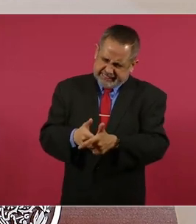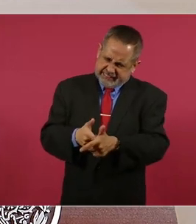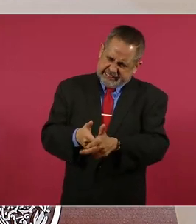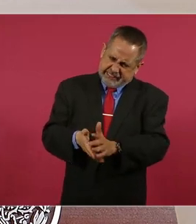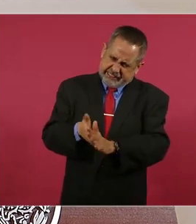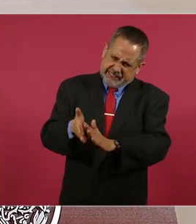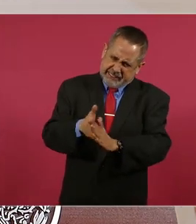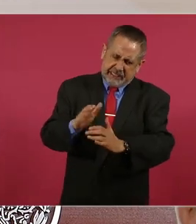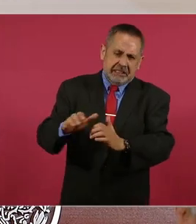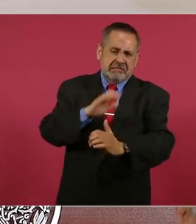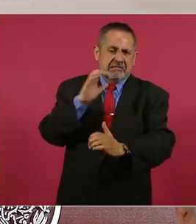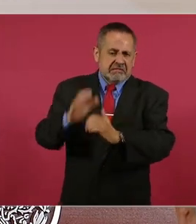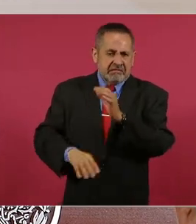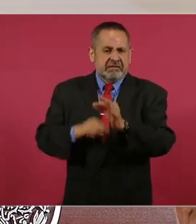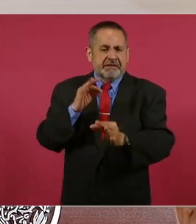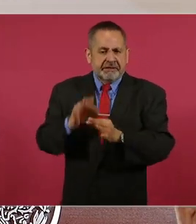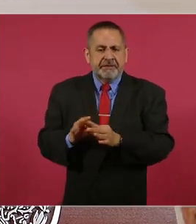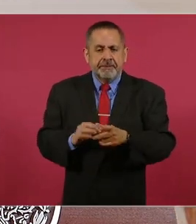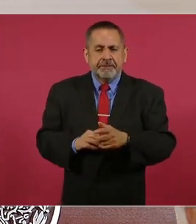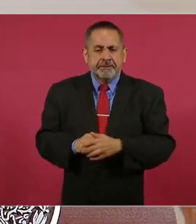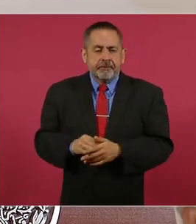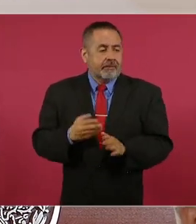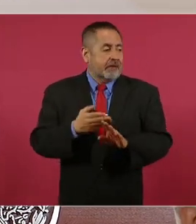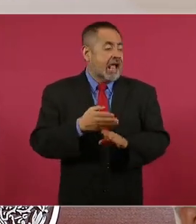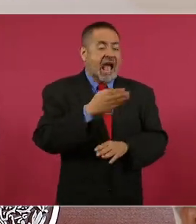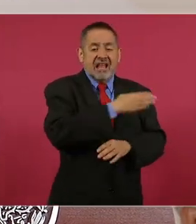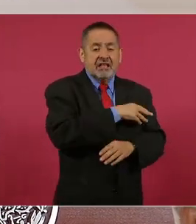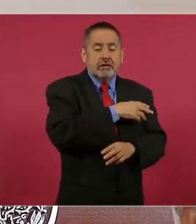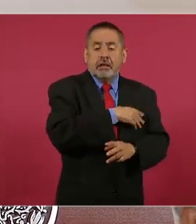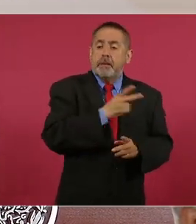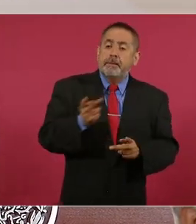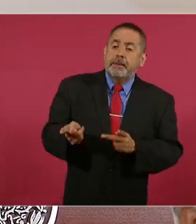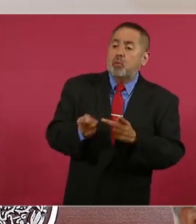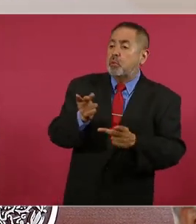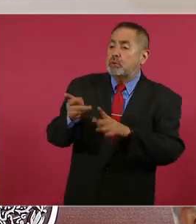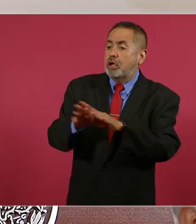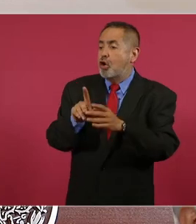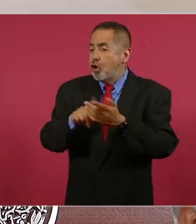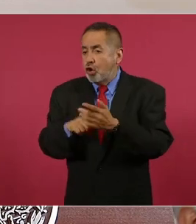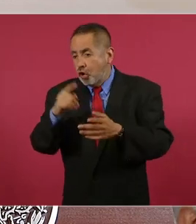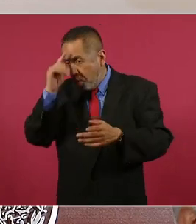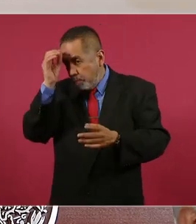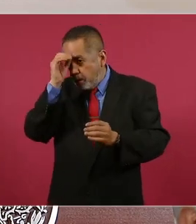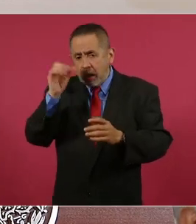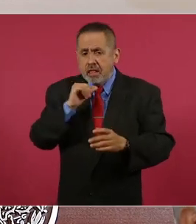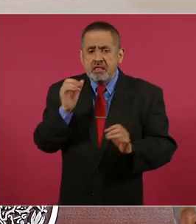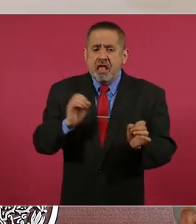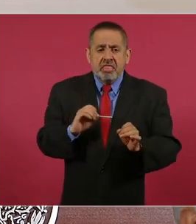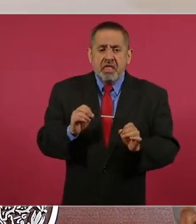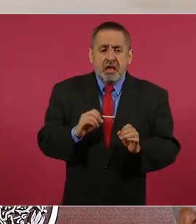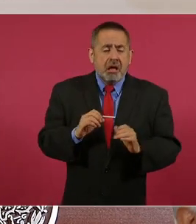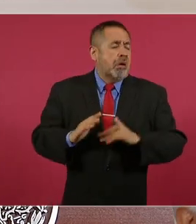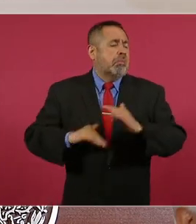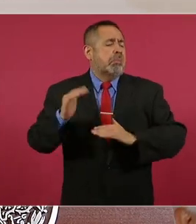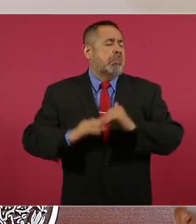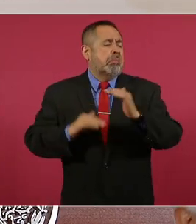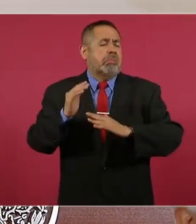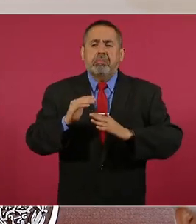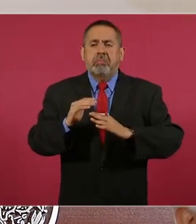porque no tomaron en cuenta a la gente y empezaron a